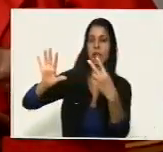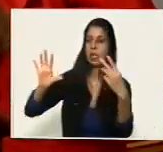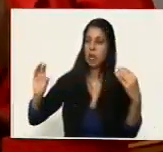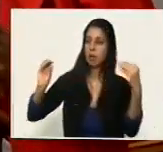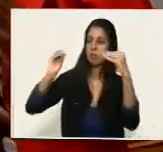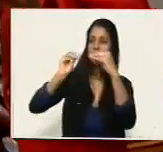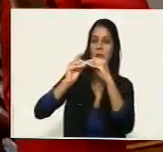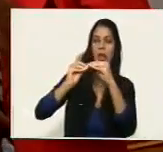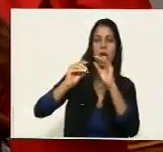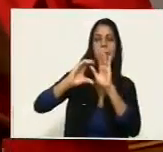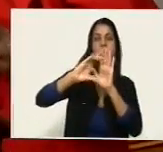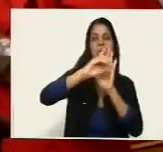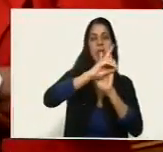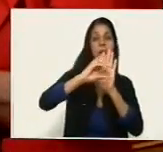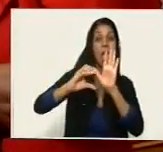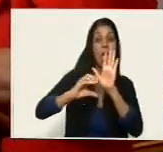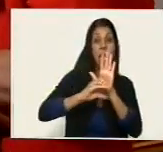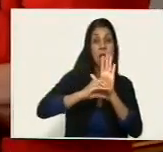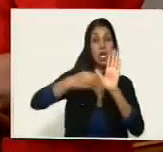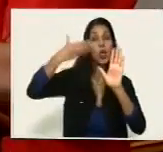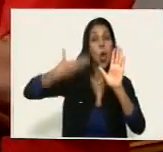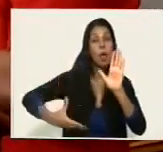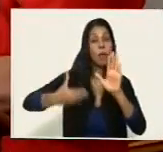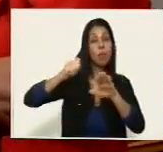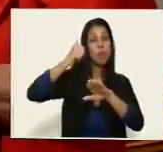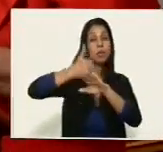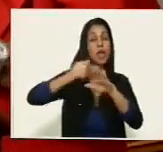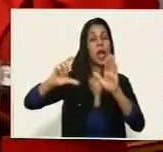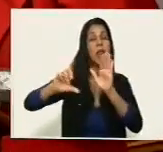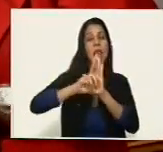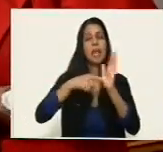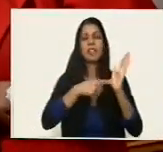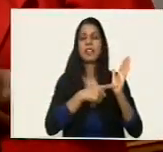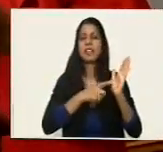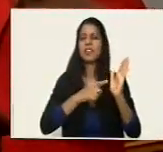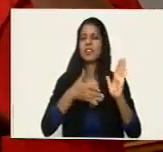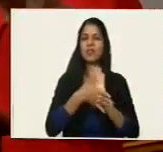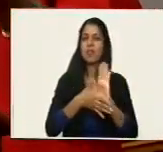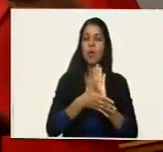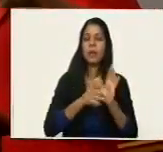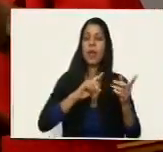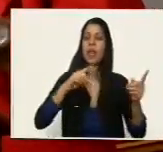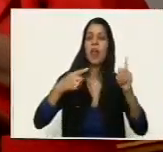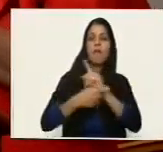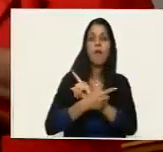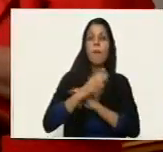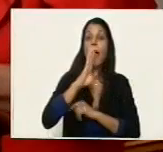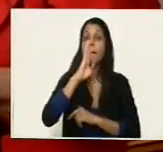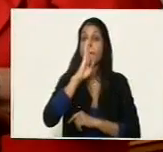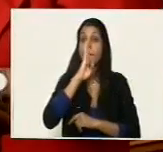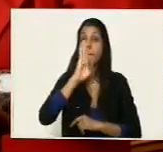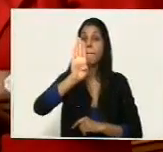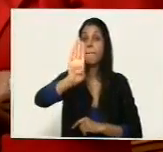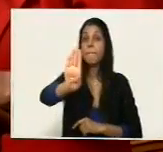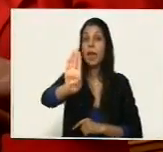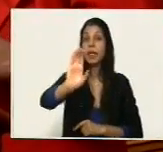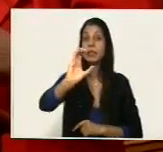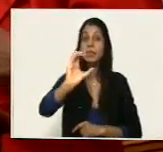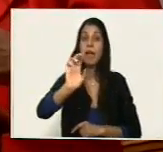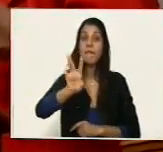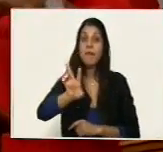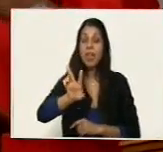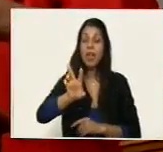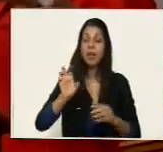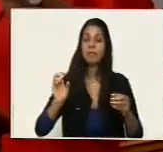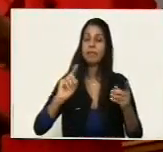del decreto con rango, valor y fuerza de ley de reforma del Banco Central de Venezuela,